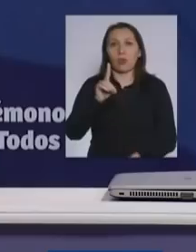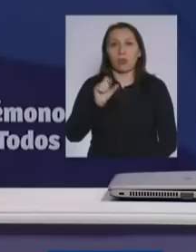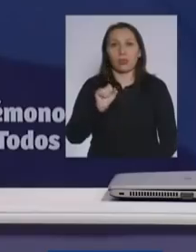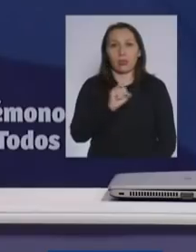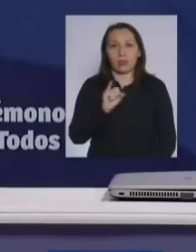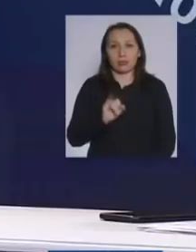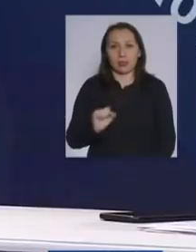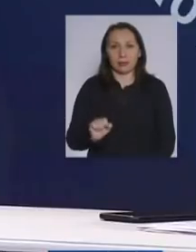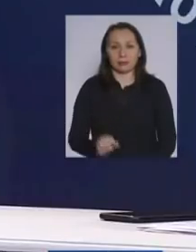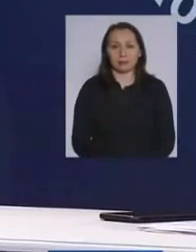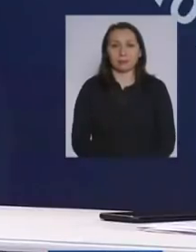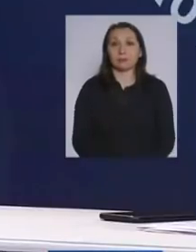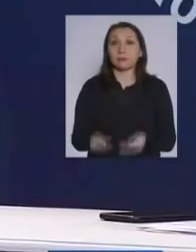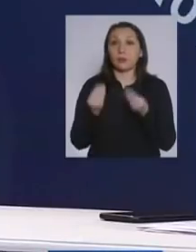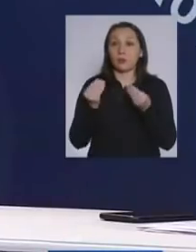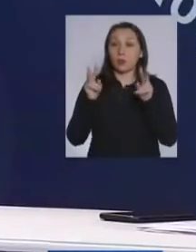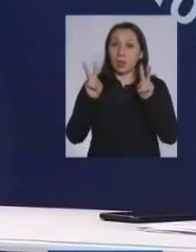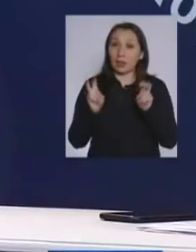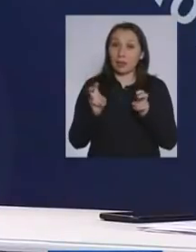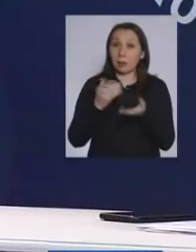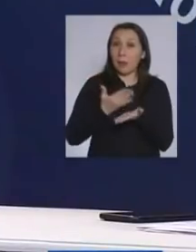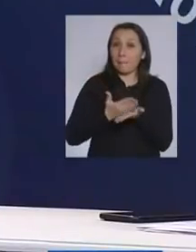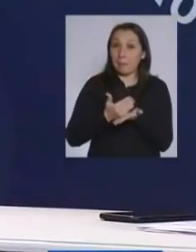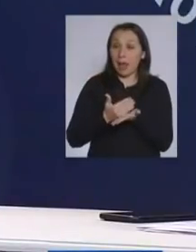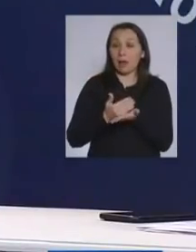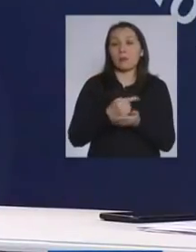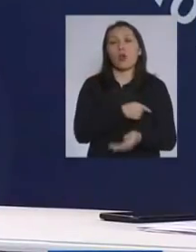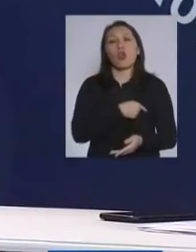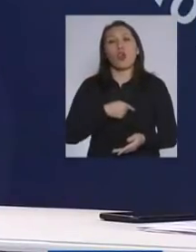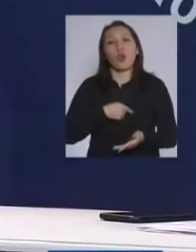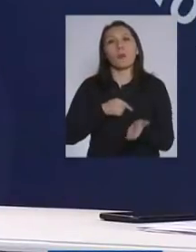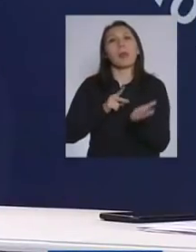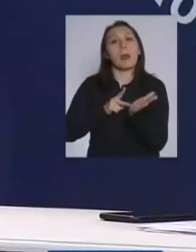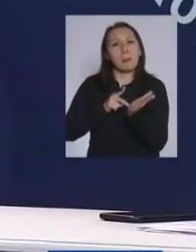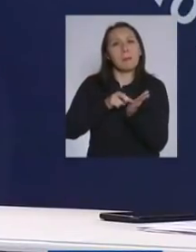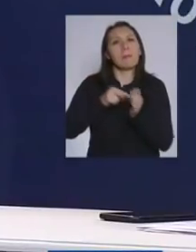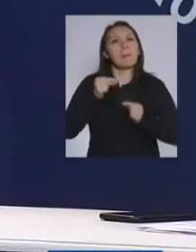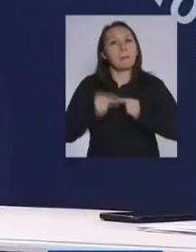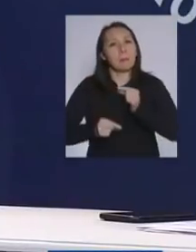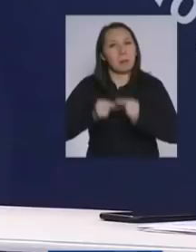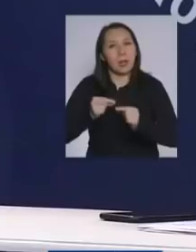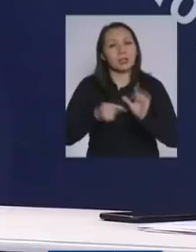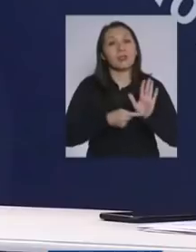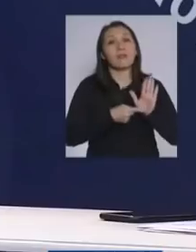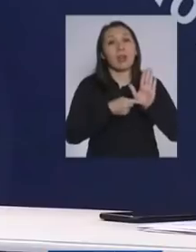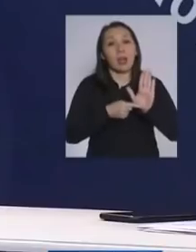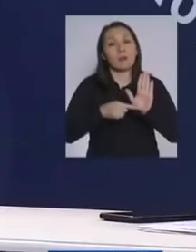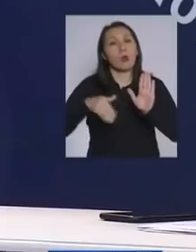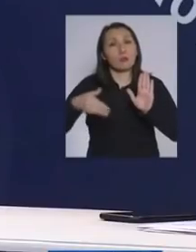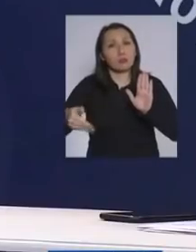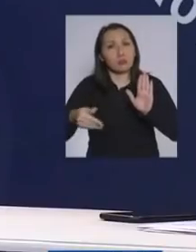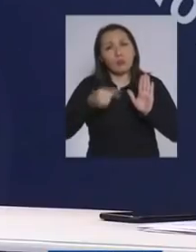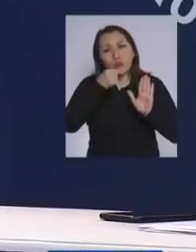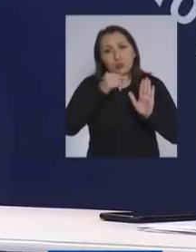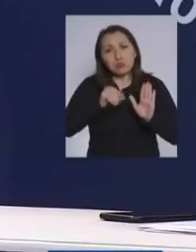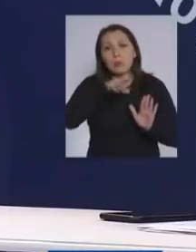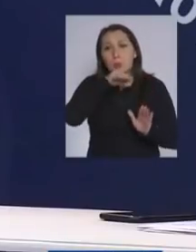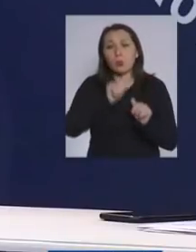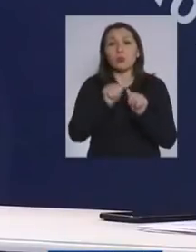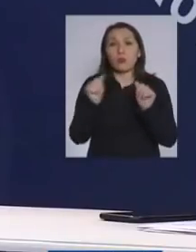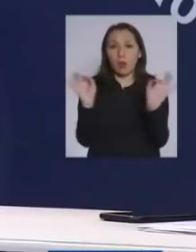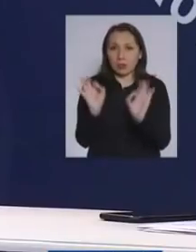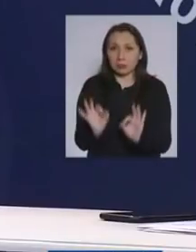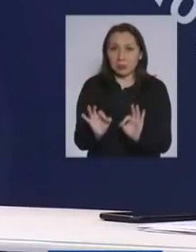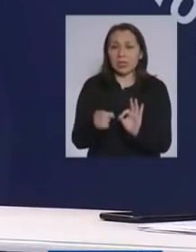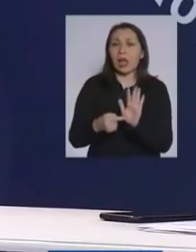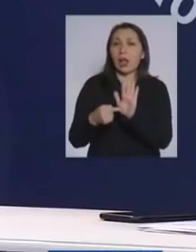Daza. Bueno, con respecto al plan que lo llamamos paso a paso, que se va a presentar en unos pocos minutos más, en un